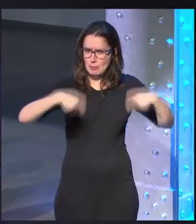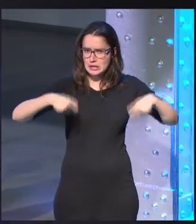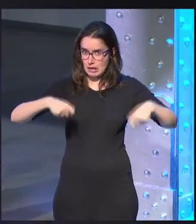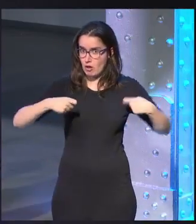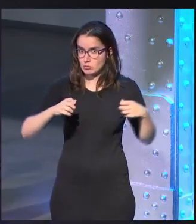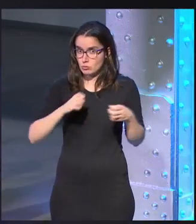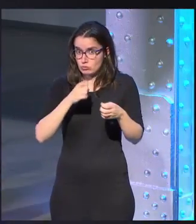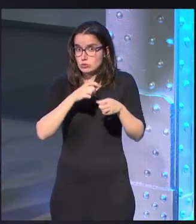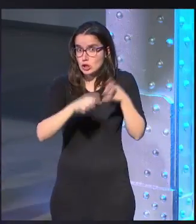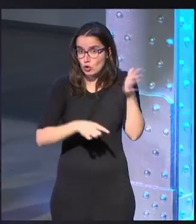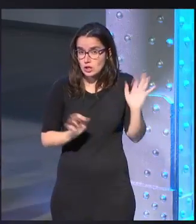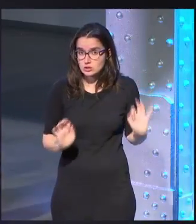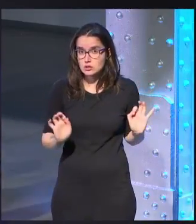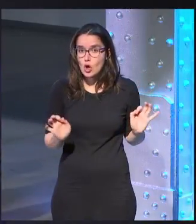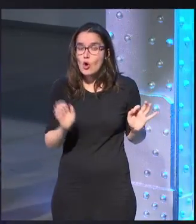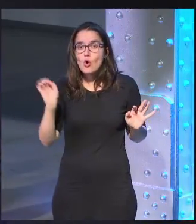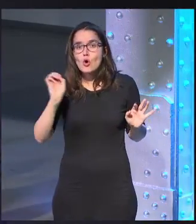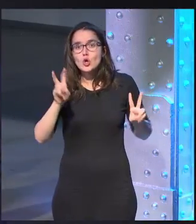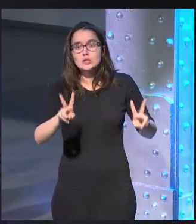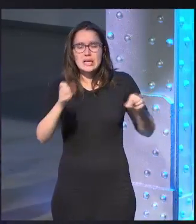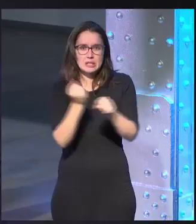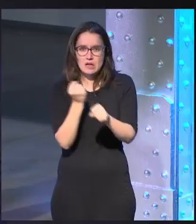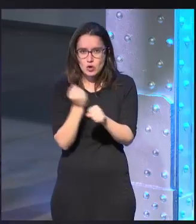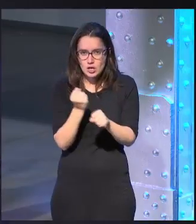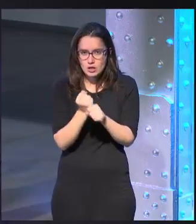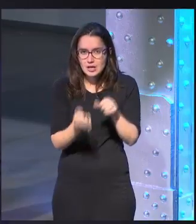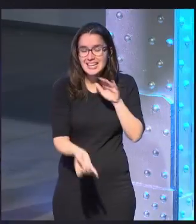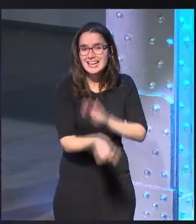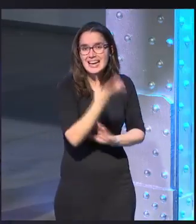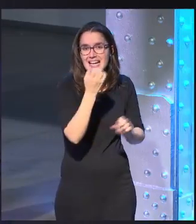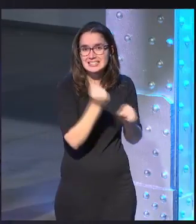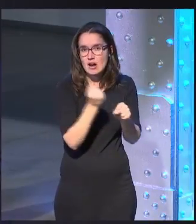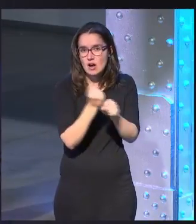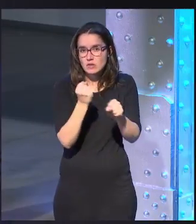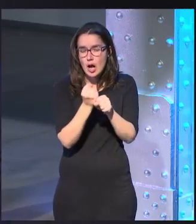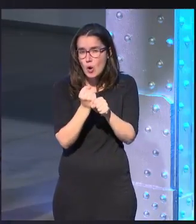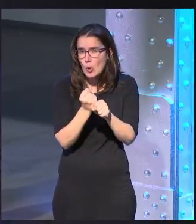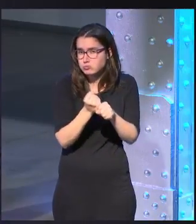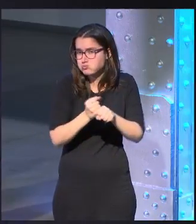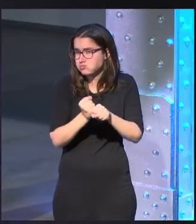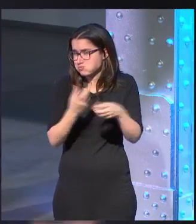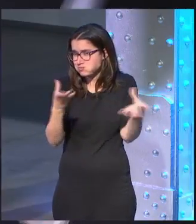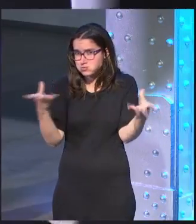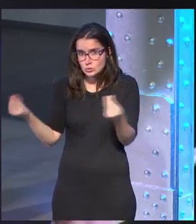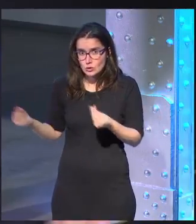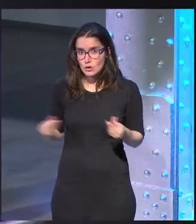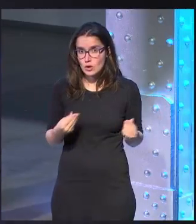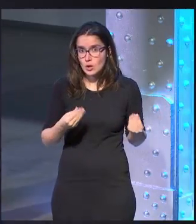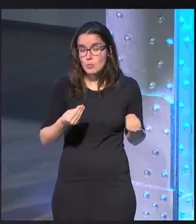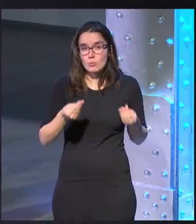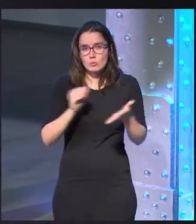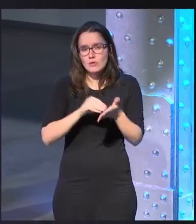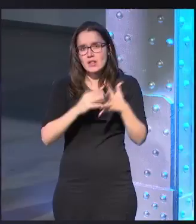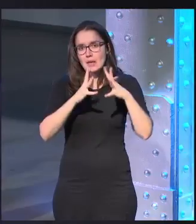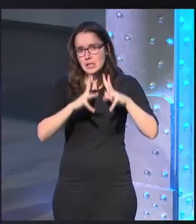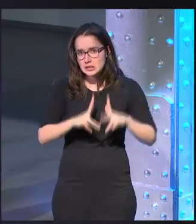muchas cosas. O de los temas laborales. Crean empleo de forma masiva, pero está siempre la